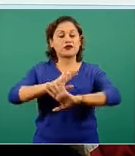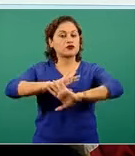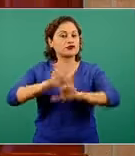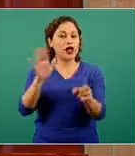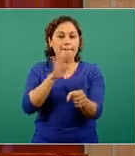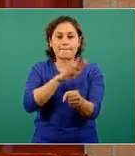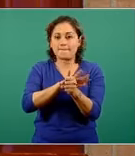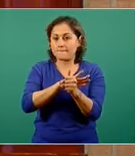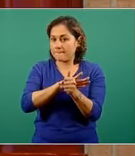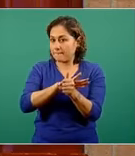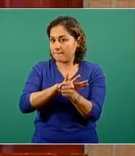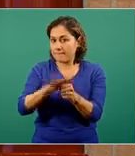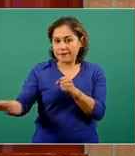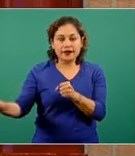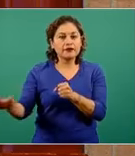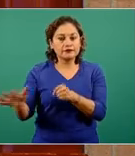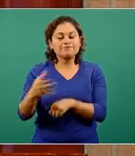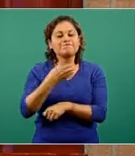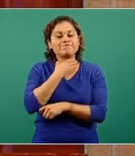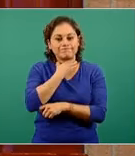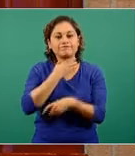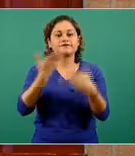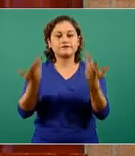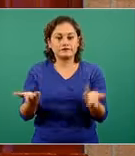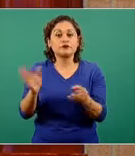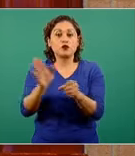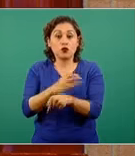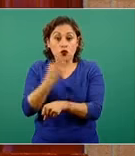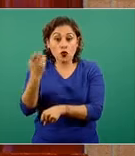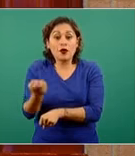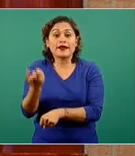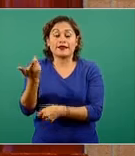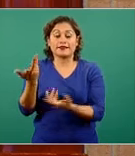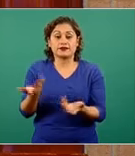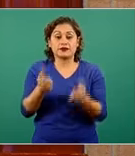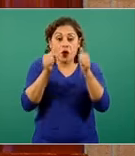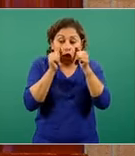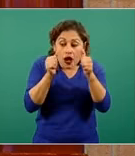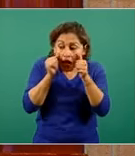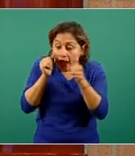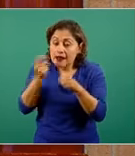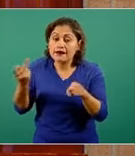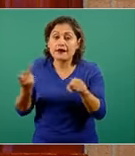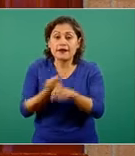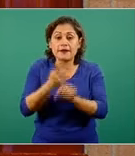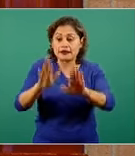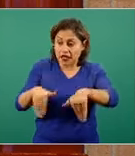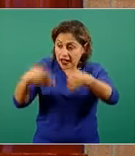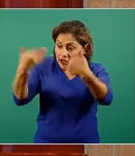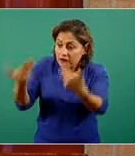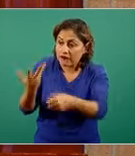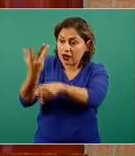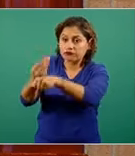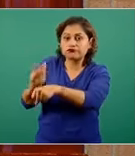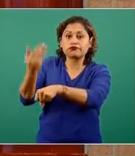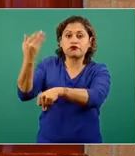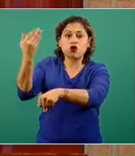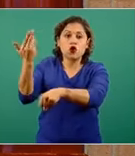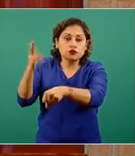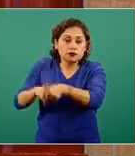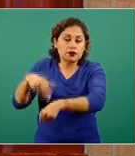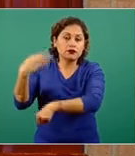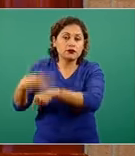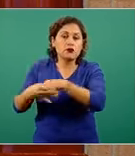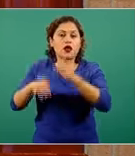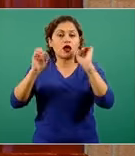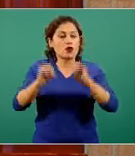70% y en donde entonces el trabajo de reconversión y expansión de camas pues se hace todavía más importante y muchas